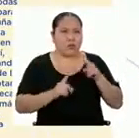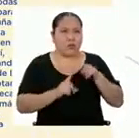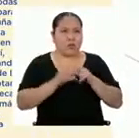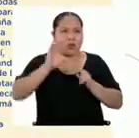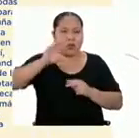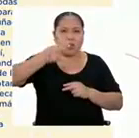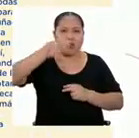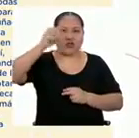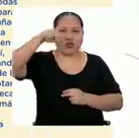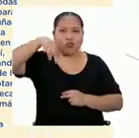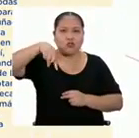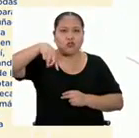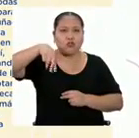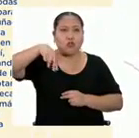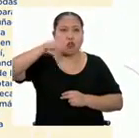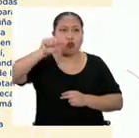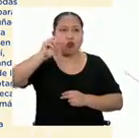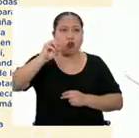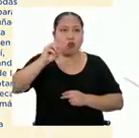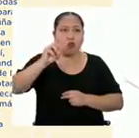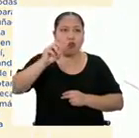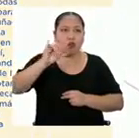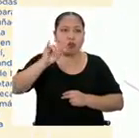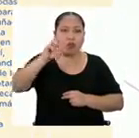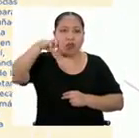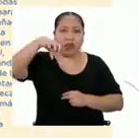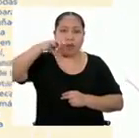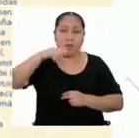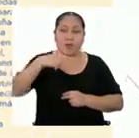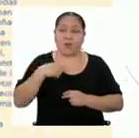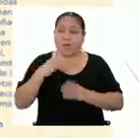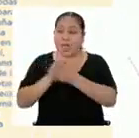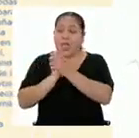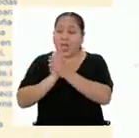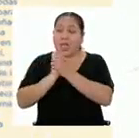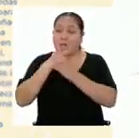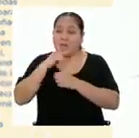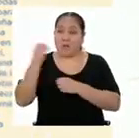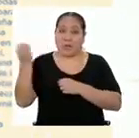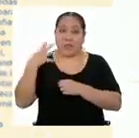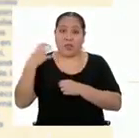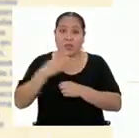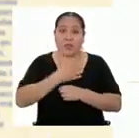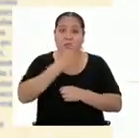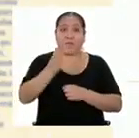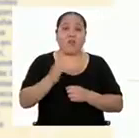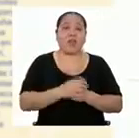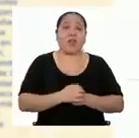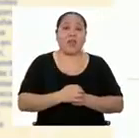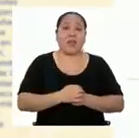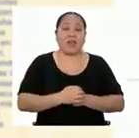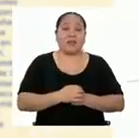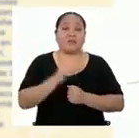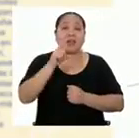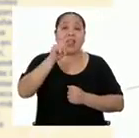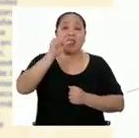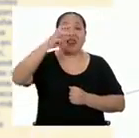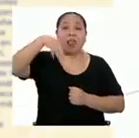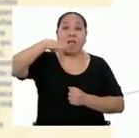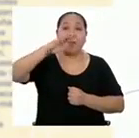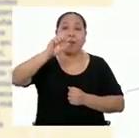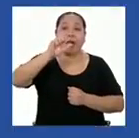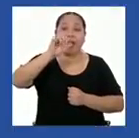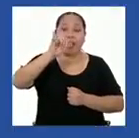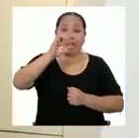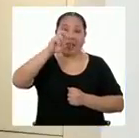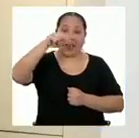que una amiga una vez me contó que viajó allá, porque sus abuelos son de Chongoyape. Queda en Chiclayo, región Lambayeque. Eso no